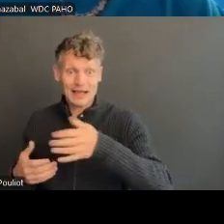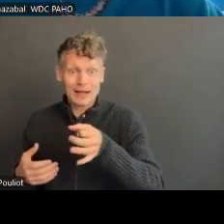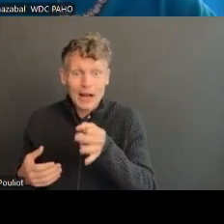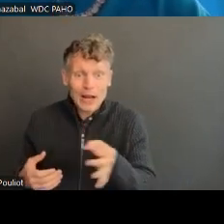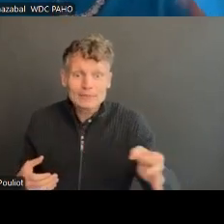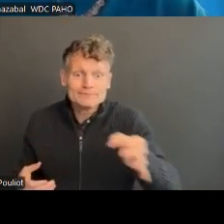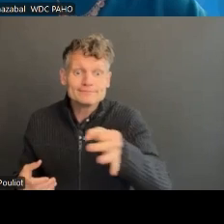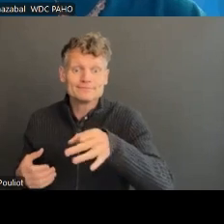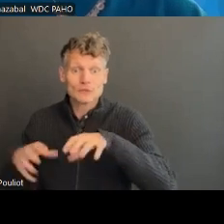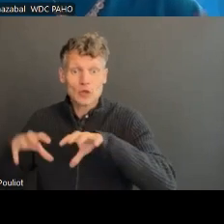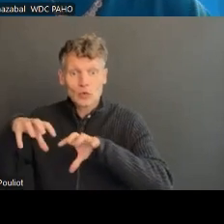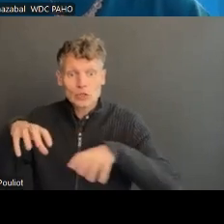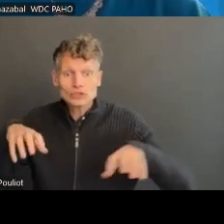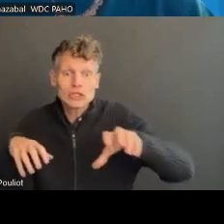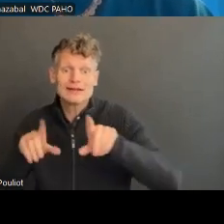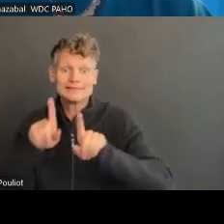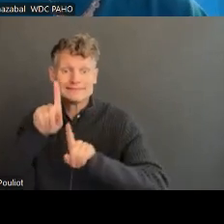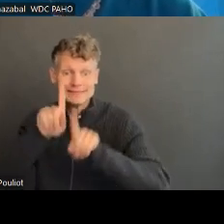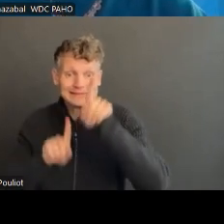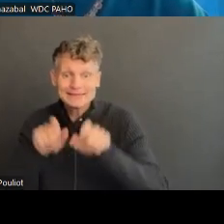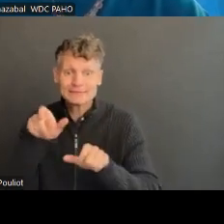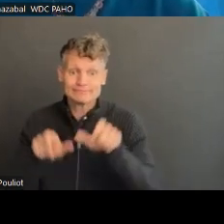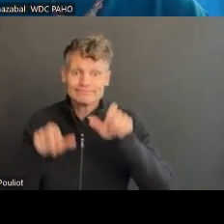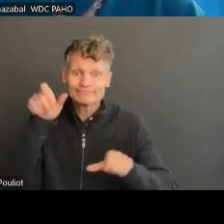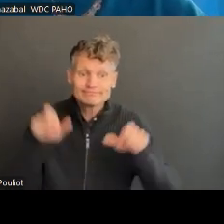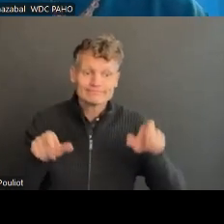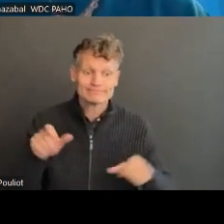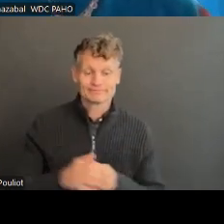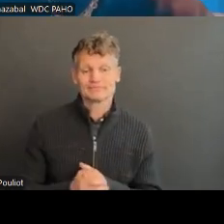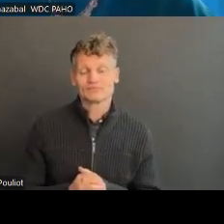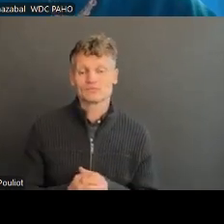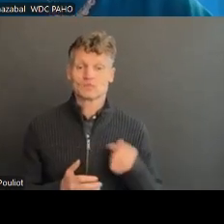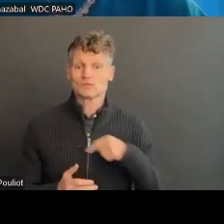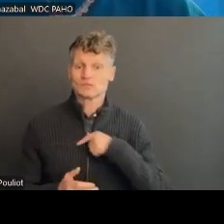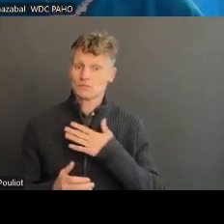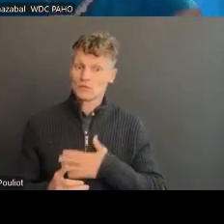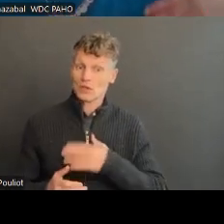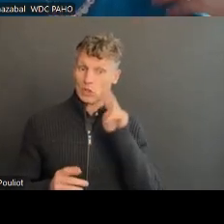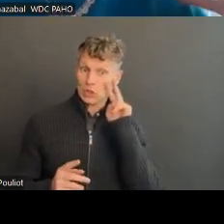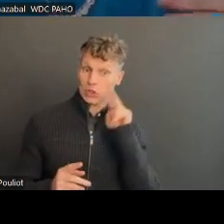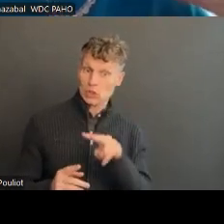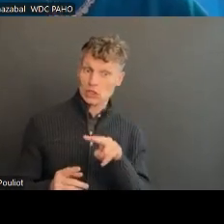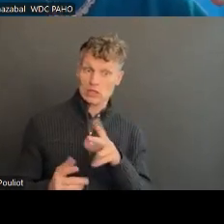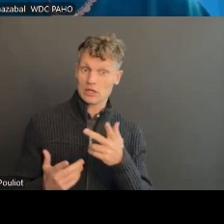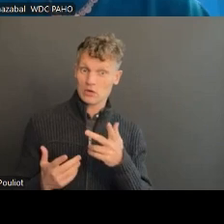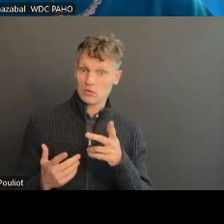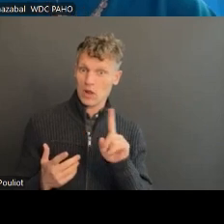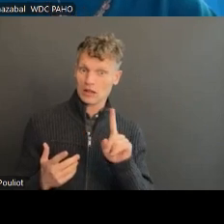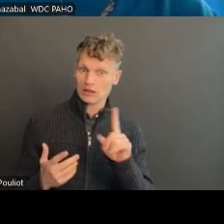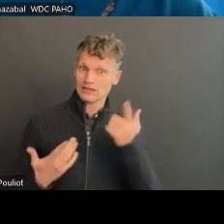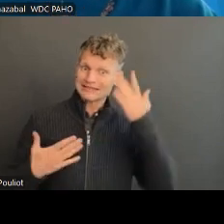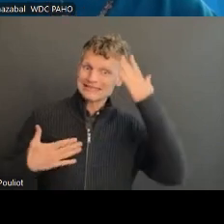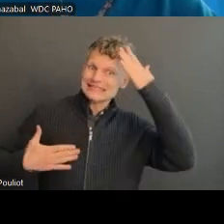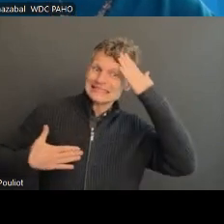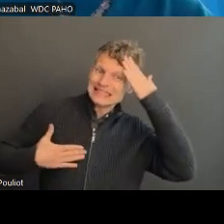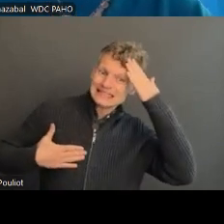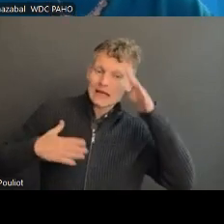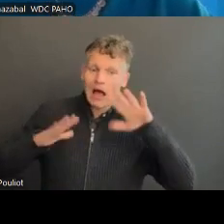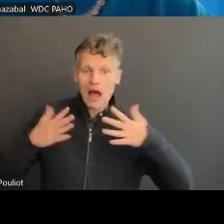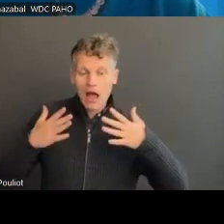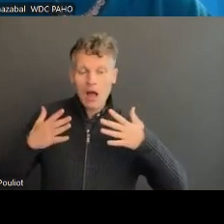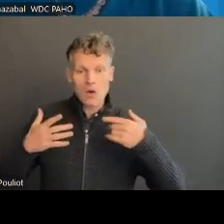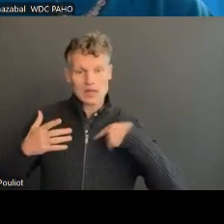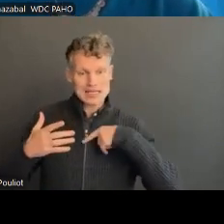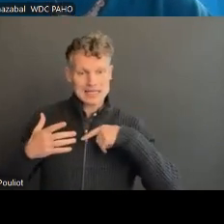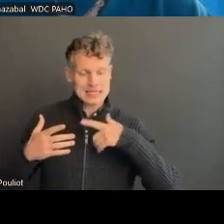enfermedades infecciosas y la estrategia de eliminación, en un trabajo colaborativo, ¿cierto? De cómo podemos fortalecer unos